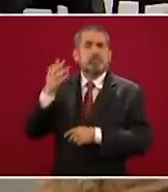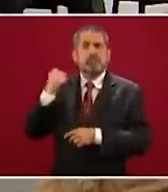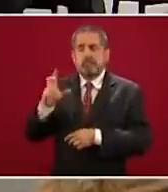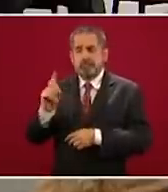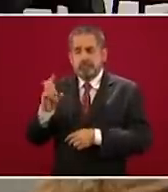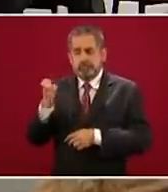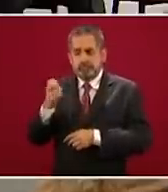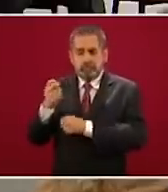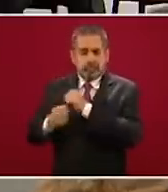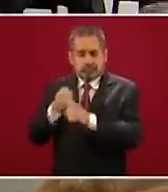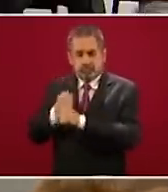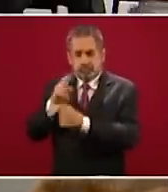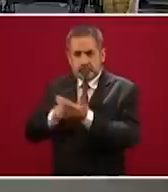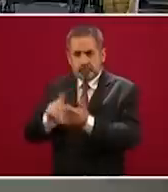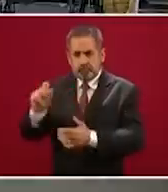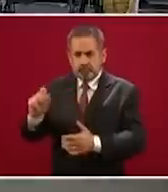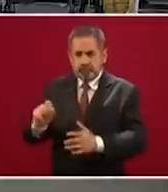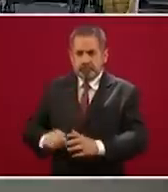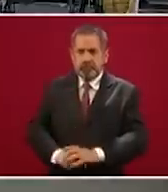enero de